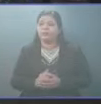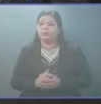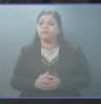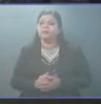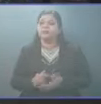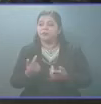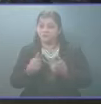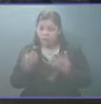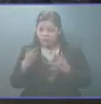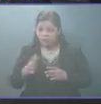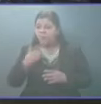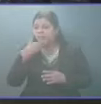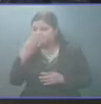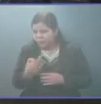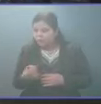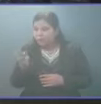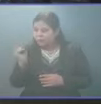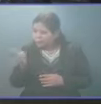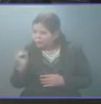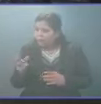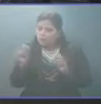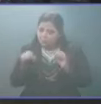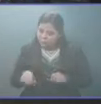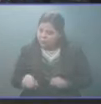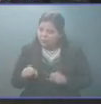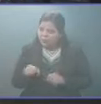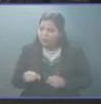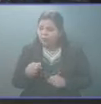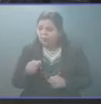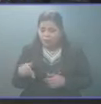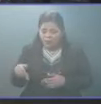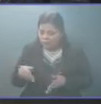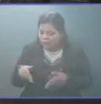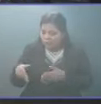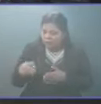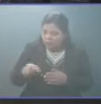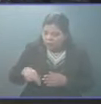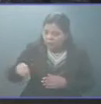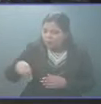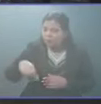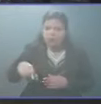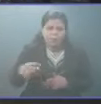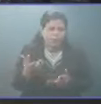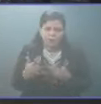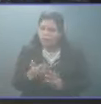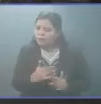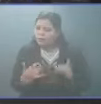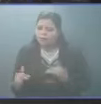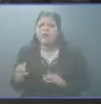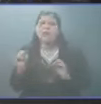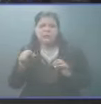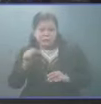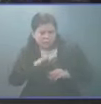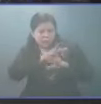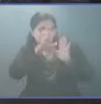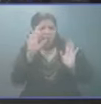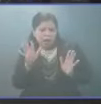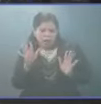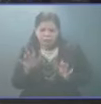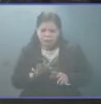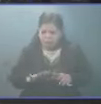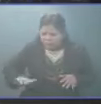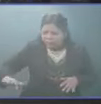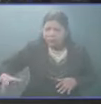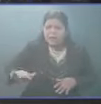si bien es cierto, es el mismo, pero pueden caminar, pueden hacer alguna actividad. Sí, de hecho, mire, los jardines son bien